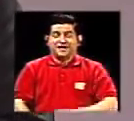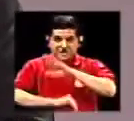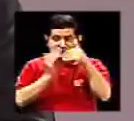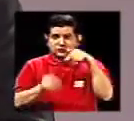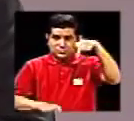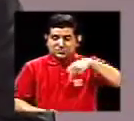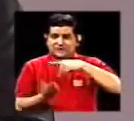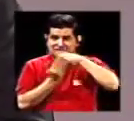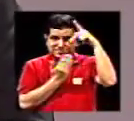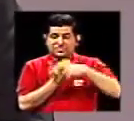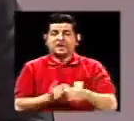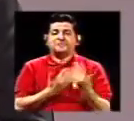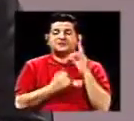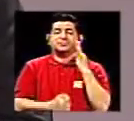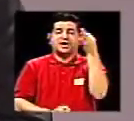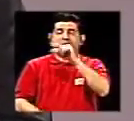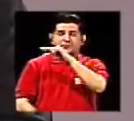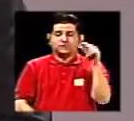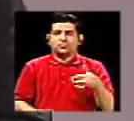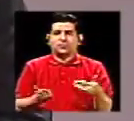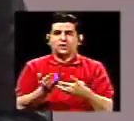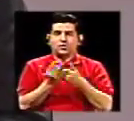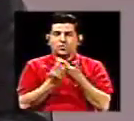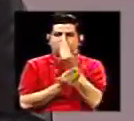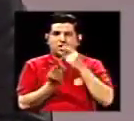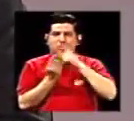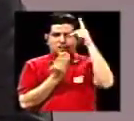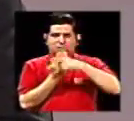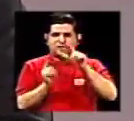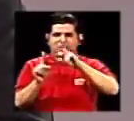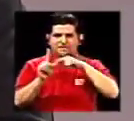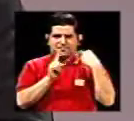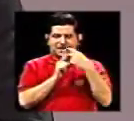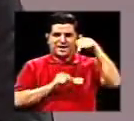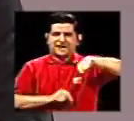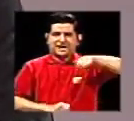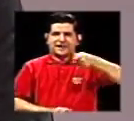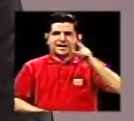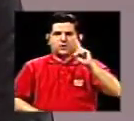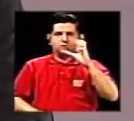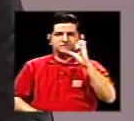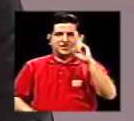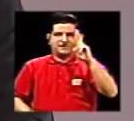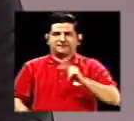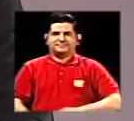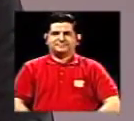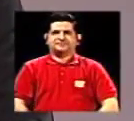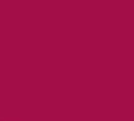Los esperamos la próxima semana en una nueva edición de Puntos de Vista aquí en Canal UCR.